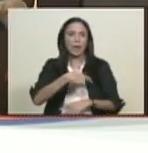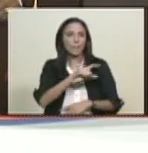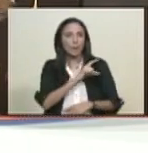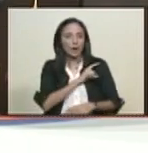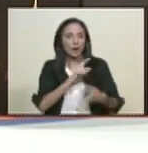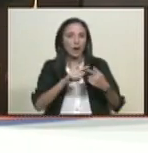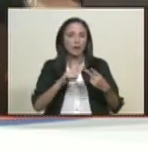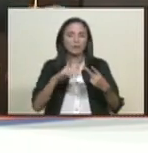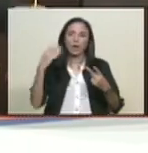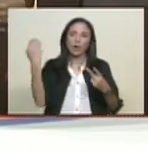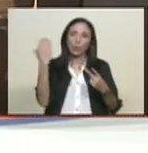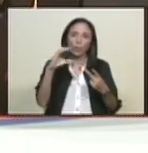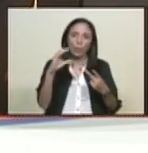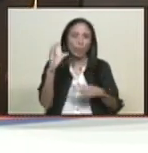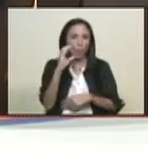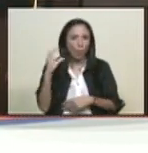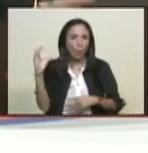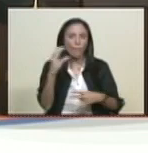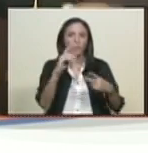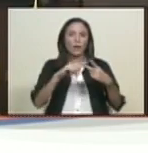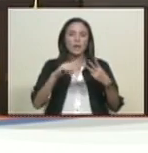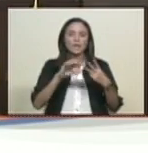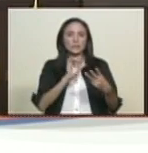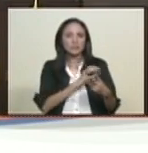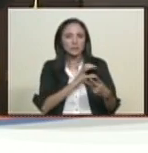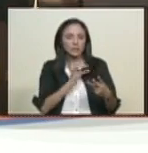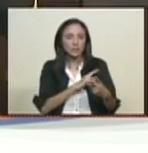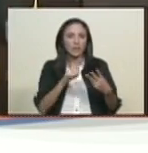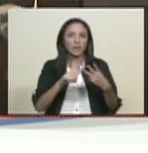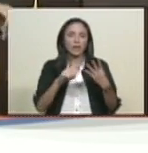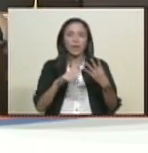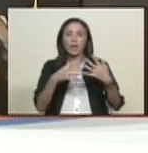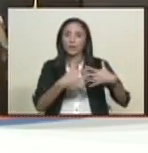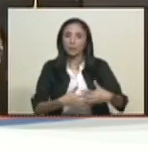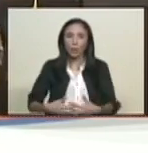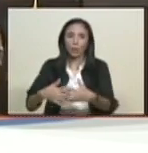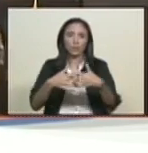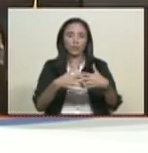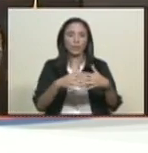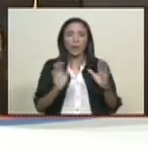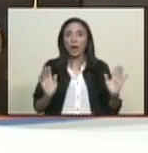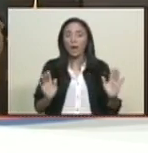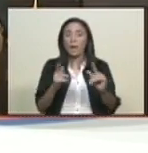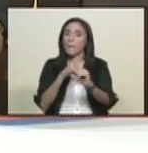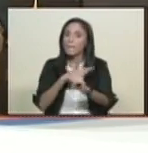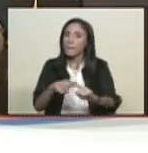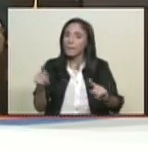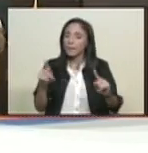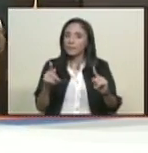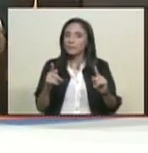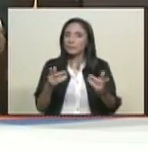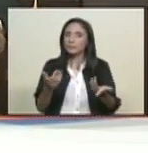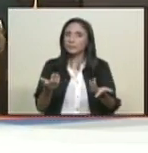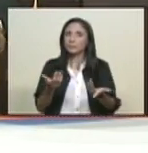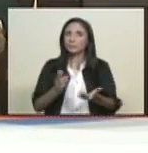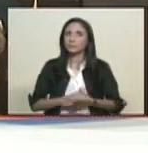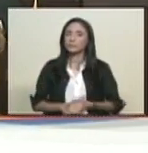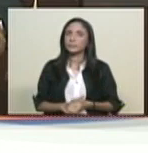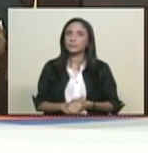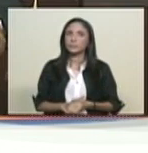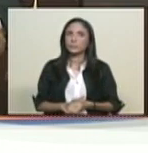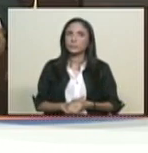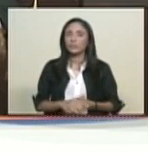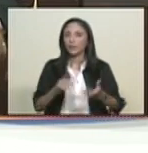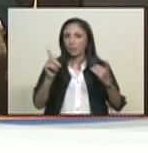España, Colombia, Chile, Estados Unidos, pero además he recibido una